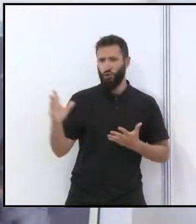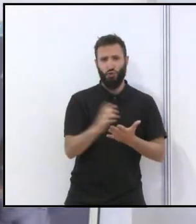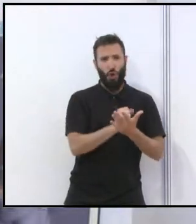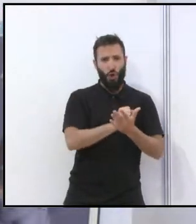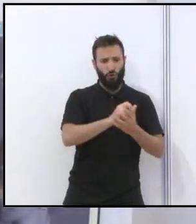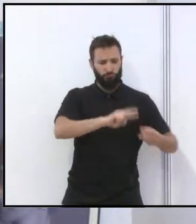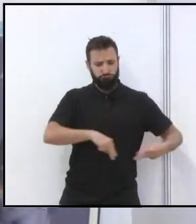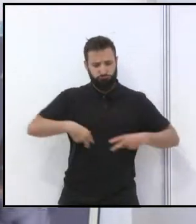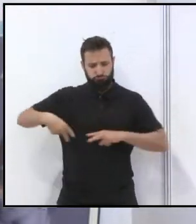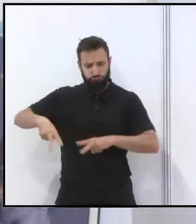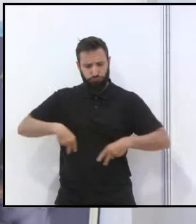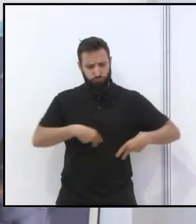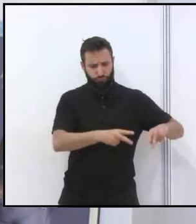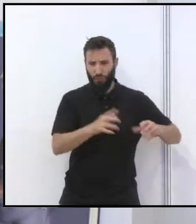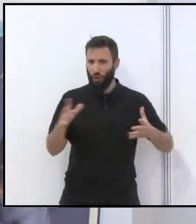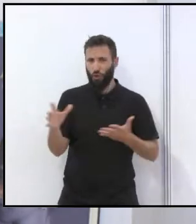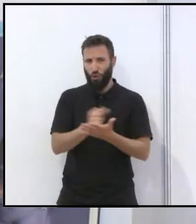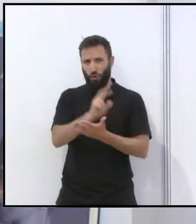vivir es una traducción.